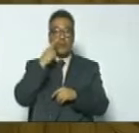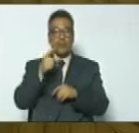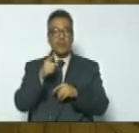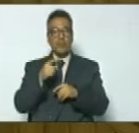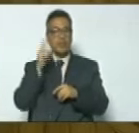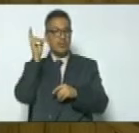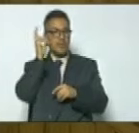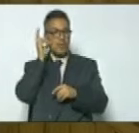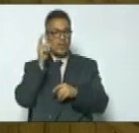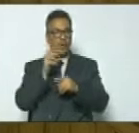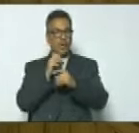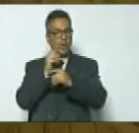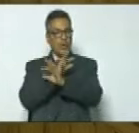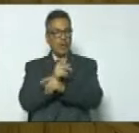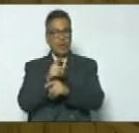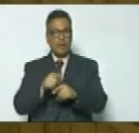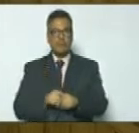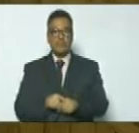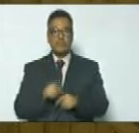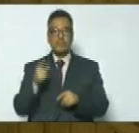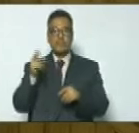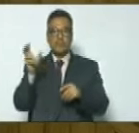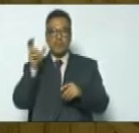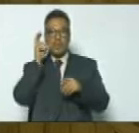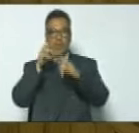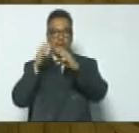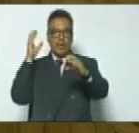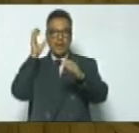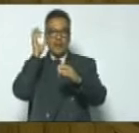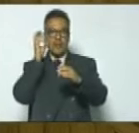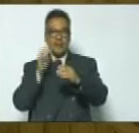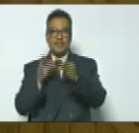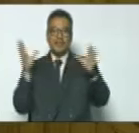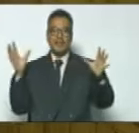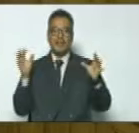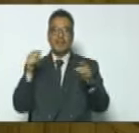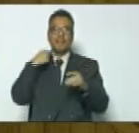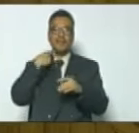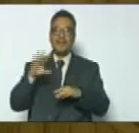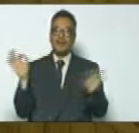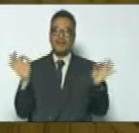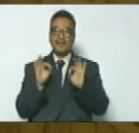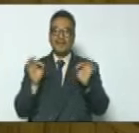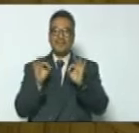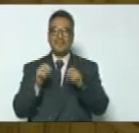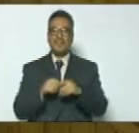juegos. Tengo un radio que me da suerte. Cuando lo prendo, no perdemos.